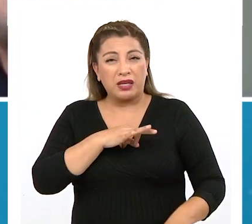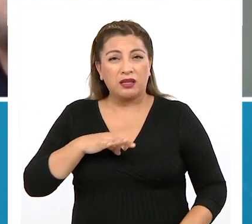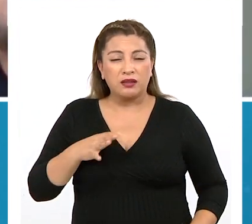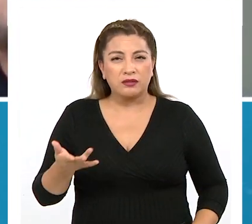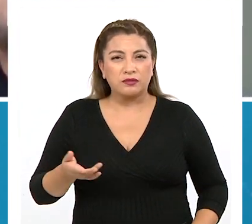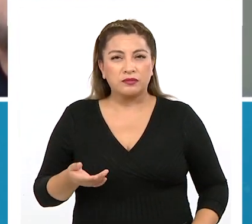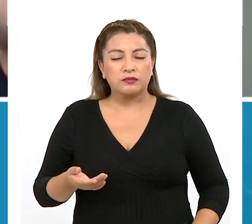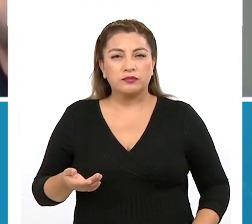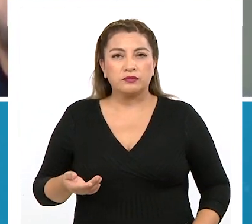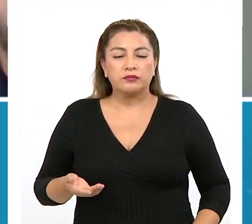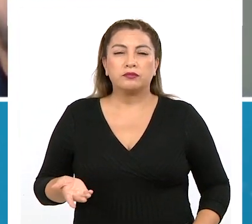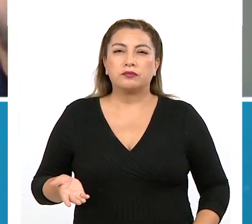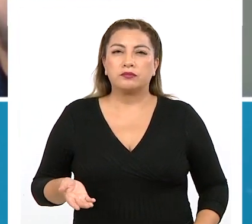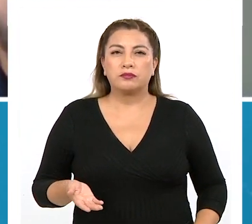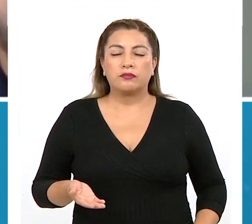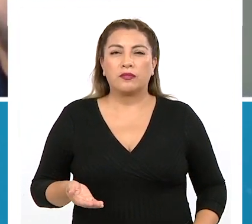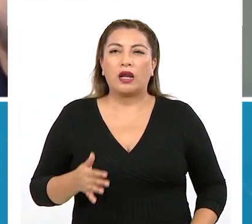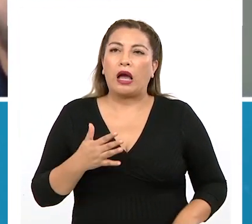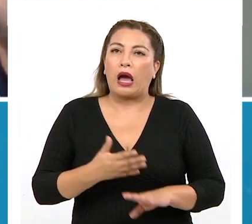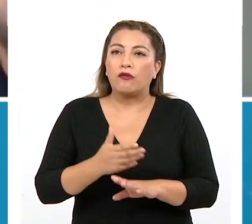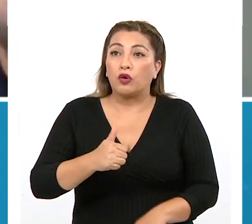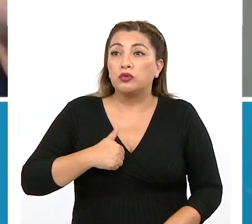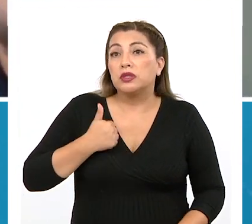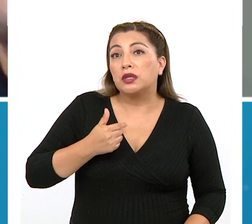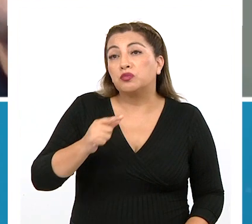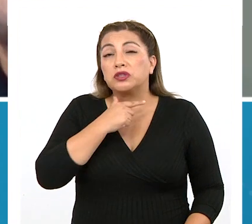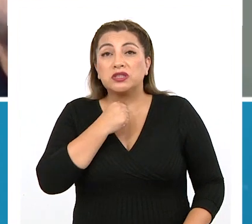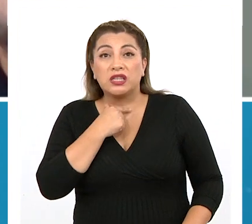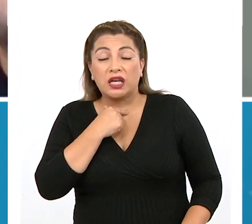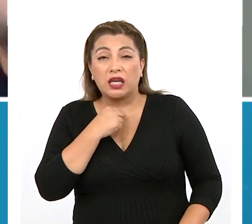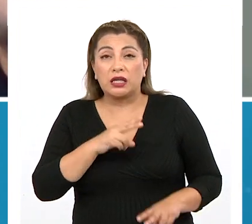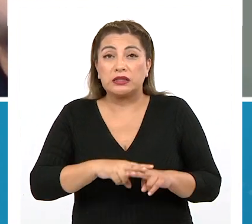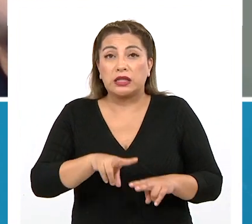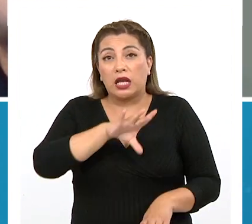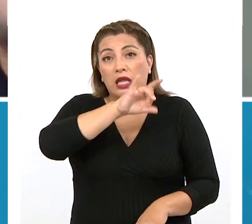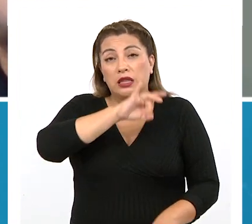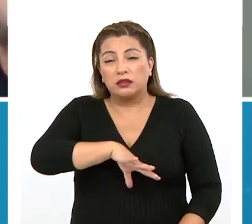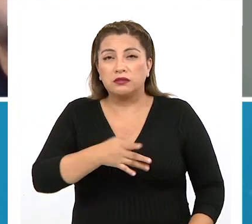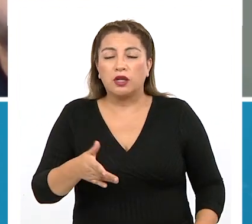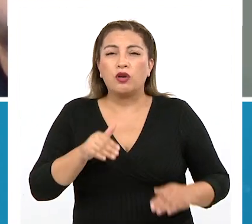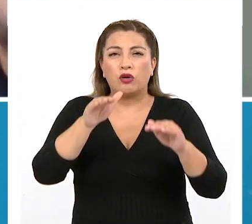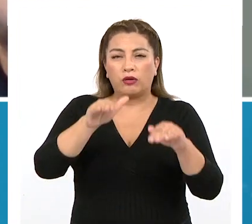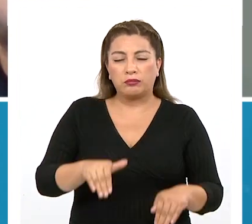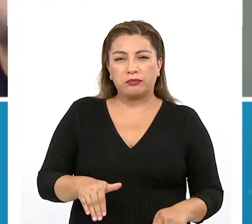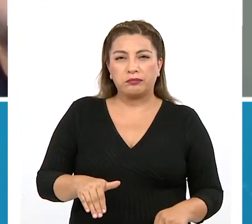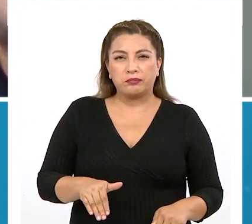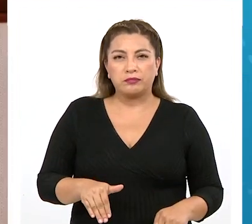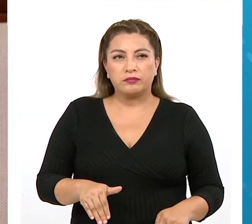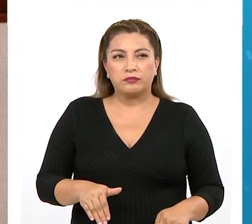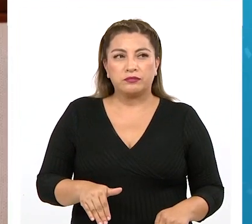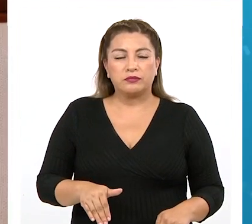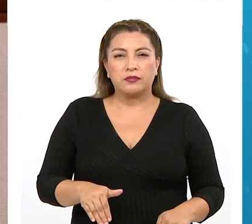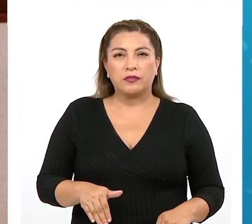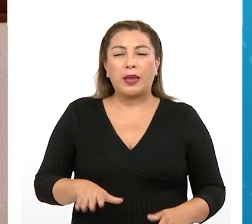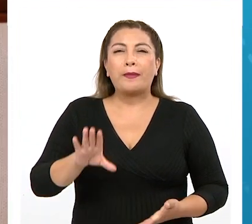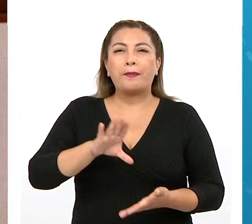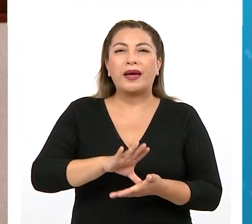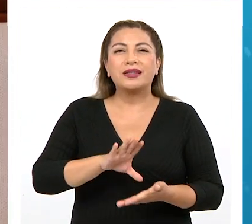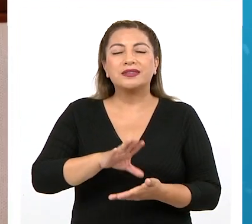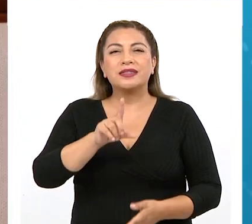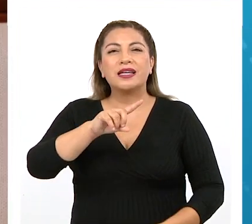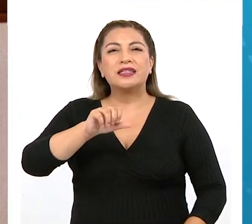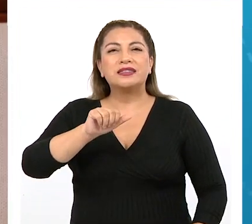Yo creo que hay una voluntad, va a haber una voluntad de aplicar aquello. ¿Se puede hacer esto en Chile? Porque hay que ver cómo se realizó eso en Salvador. Se bypassó la